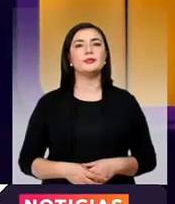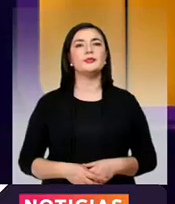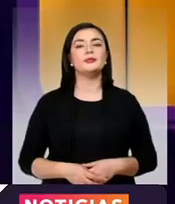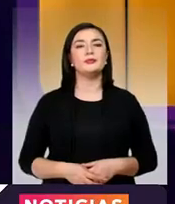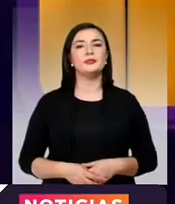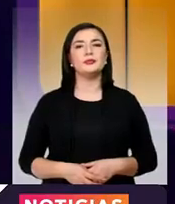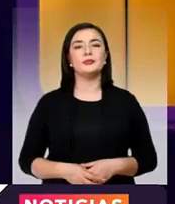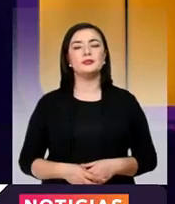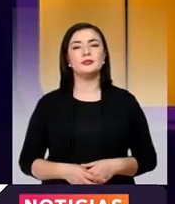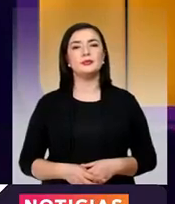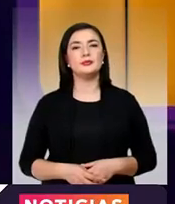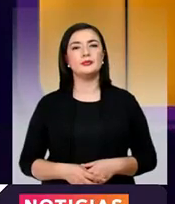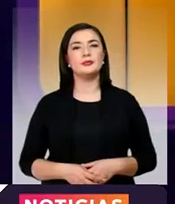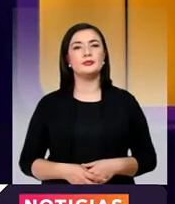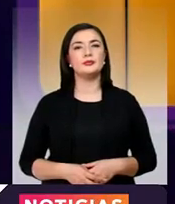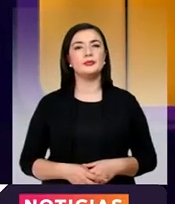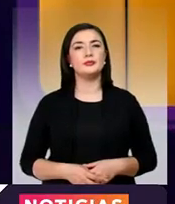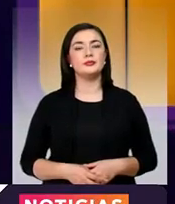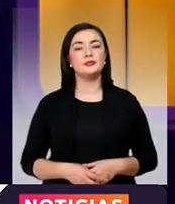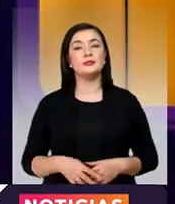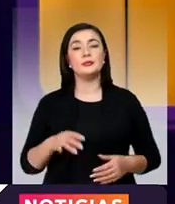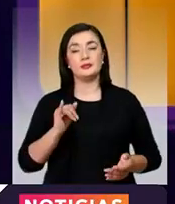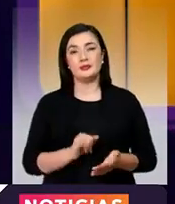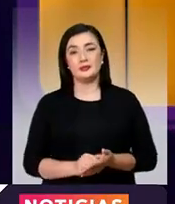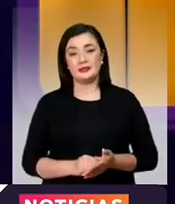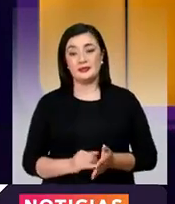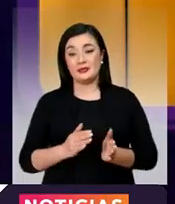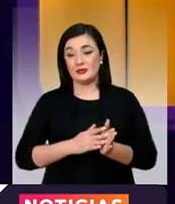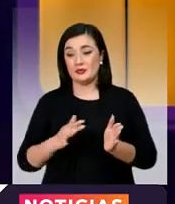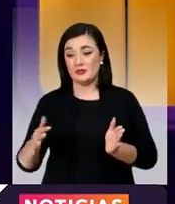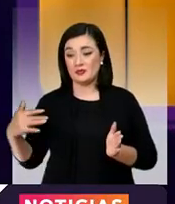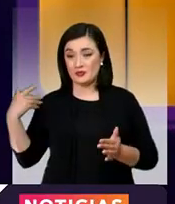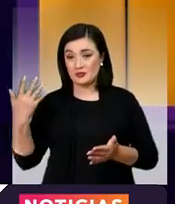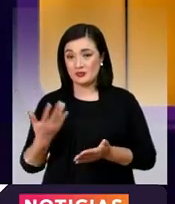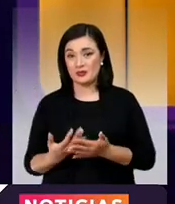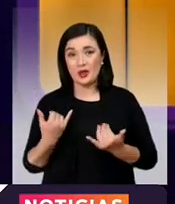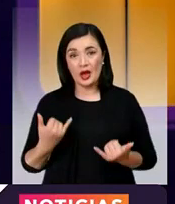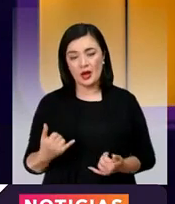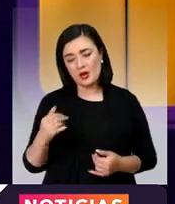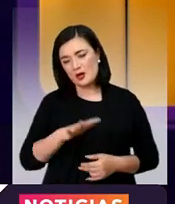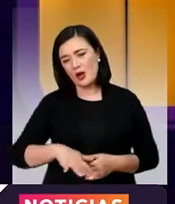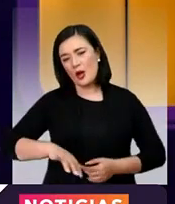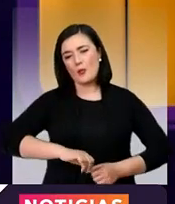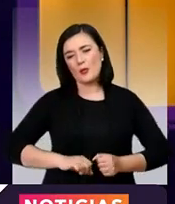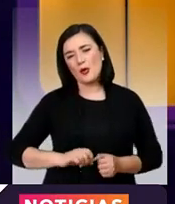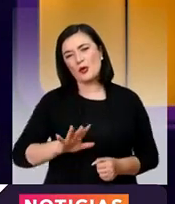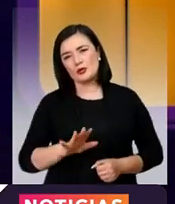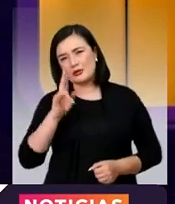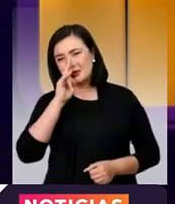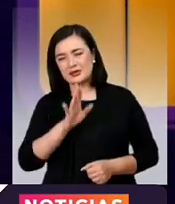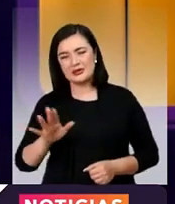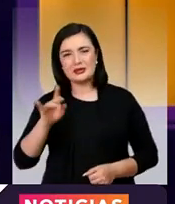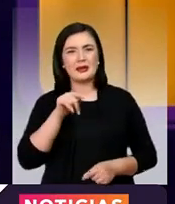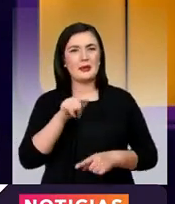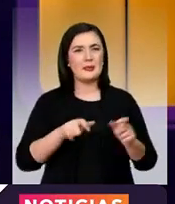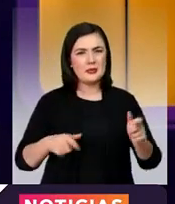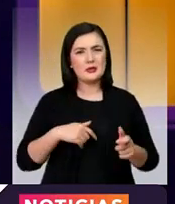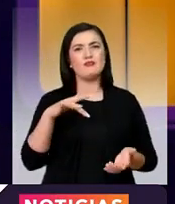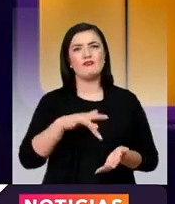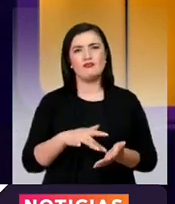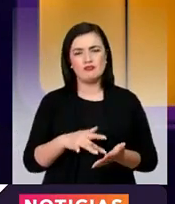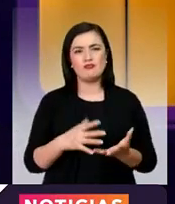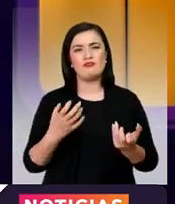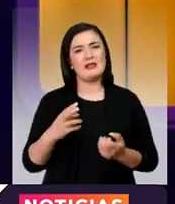Bueno, en el último tiempo el CrossFit se ha posicionado en Bogotá y a nivel nacional también, y son cada vez más las personas como Cristian Vázquez y